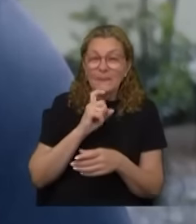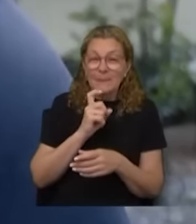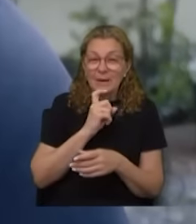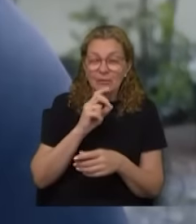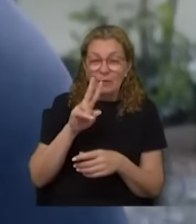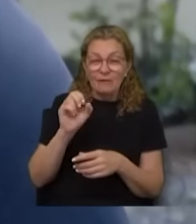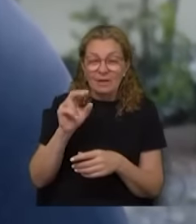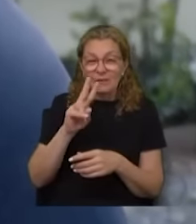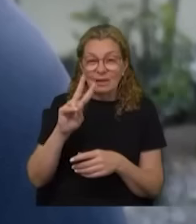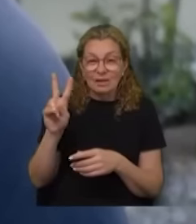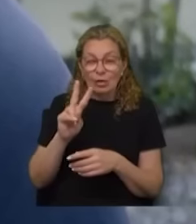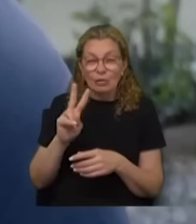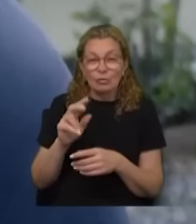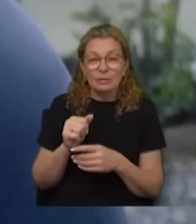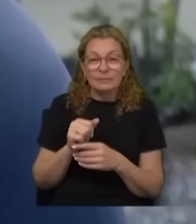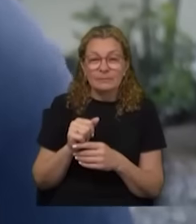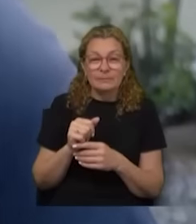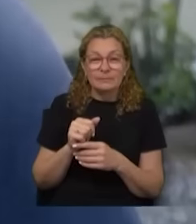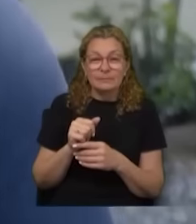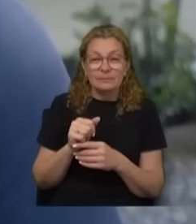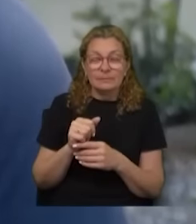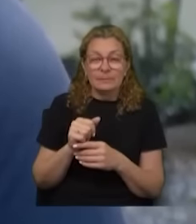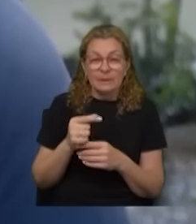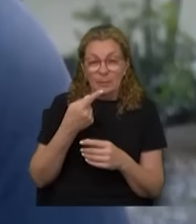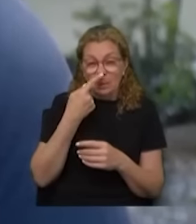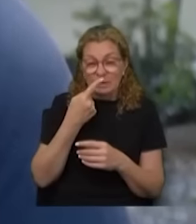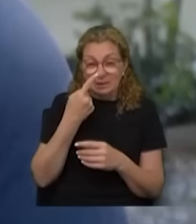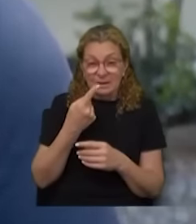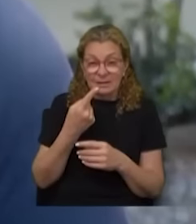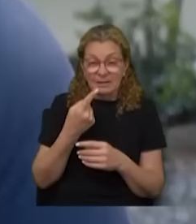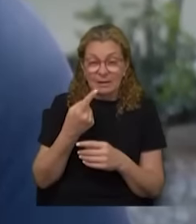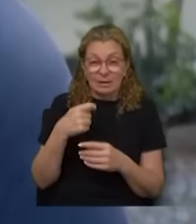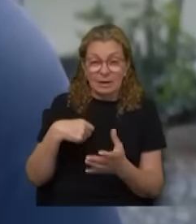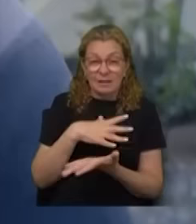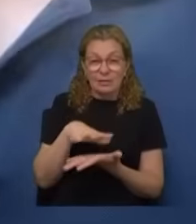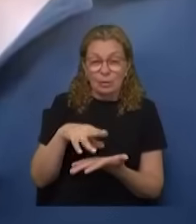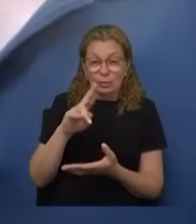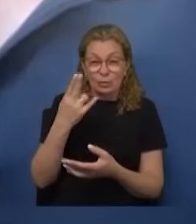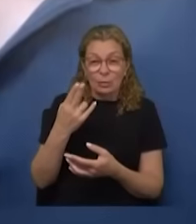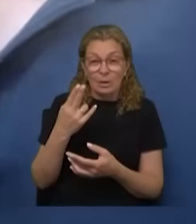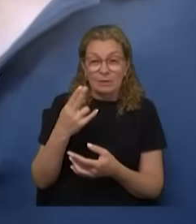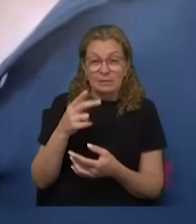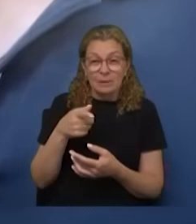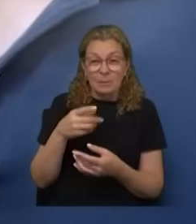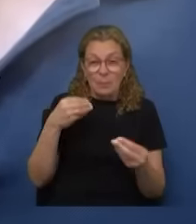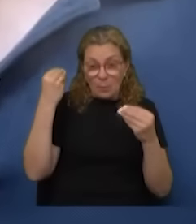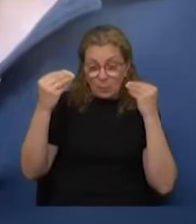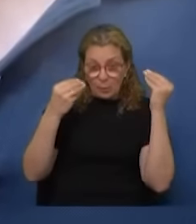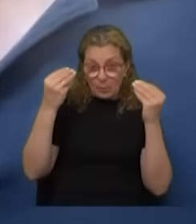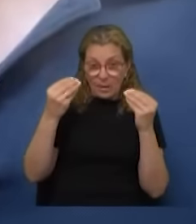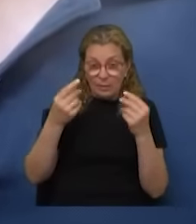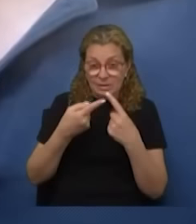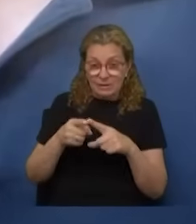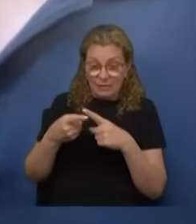2022 y y que tenemos interés en digamos en la situación del país estábamos bastante preocupados por por